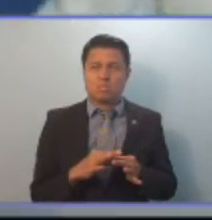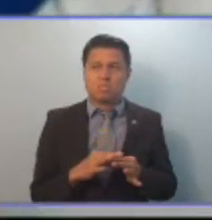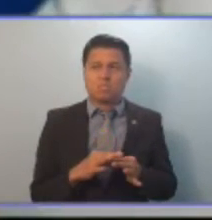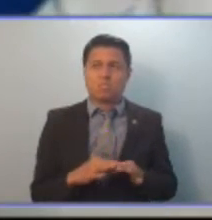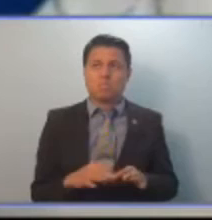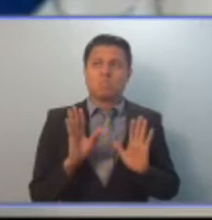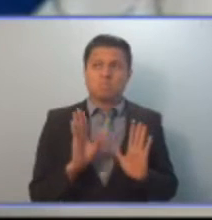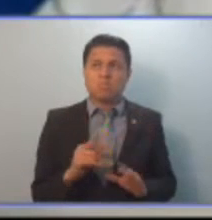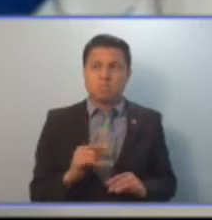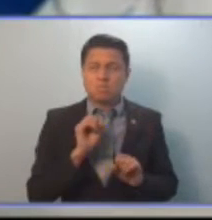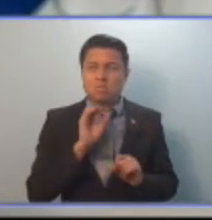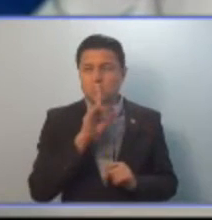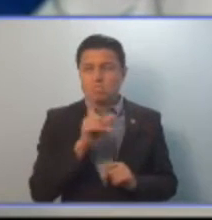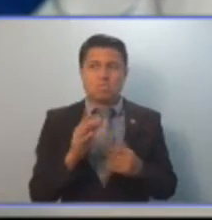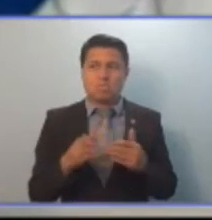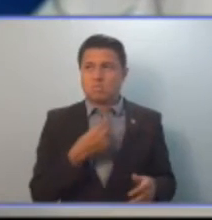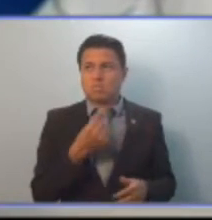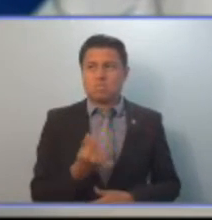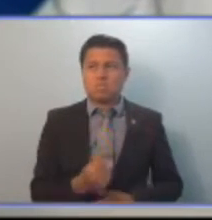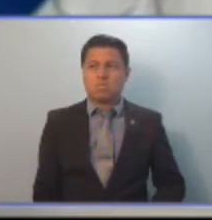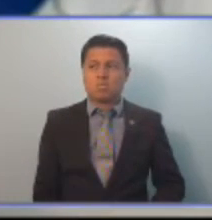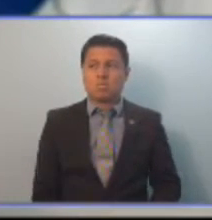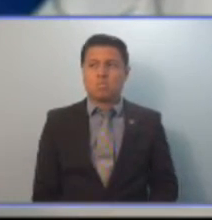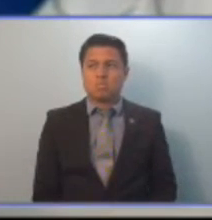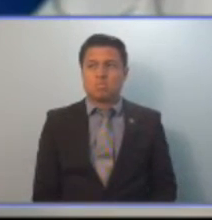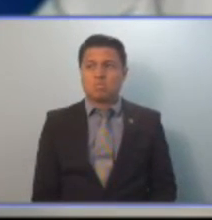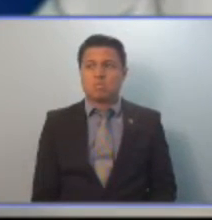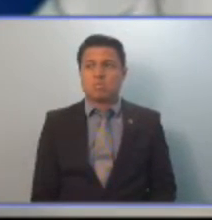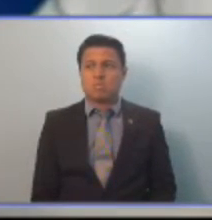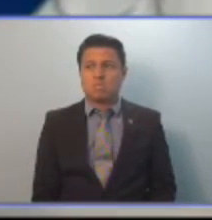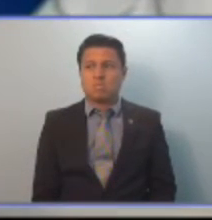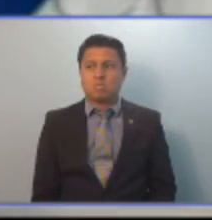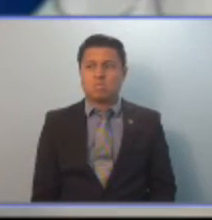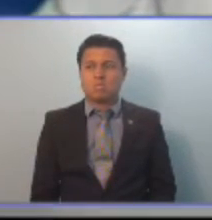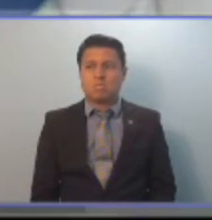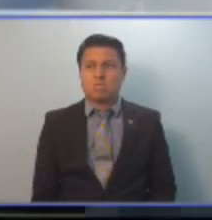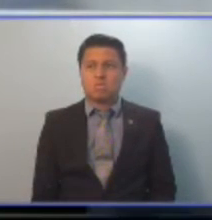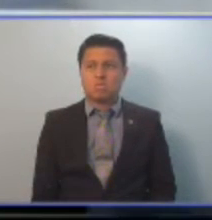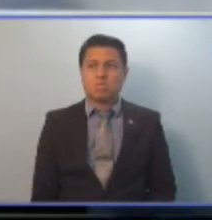Pero puedo decirle que no es fácil. Pero es decir, porque